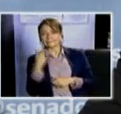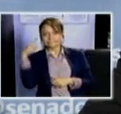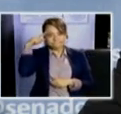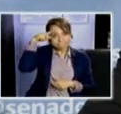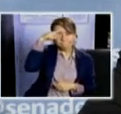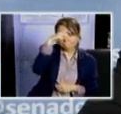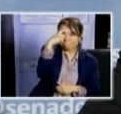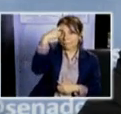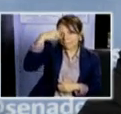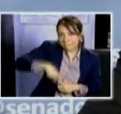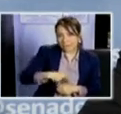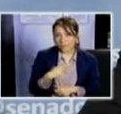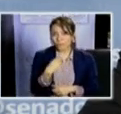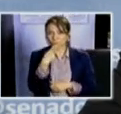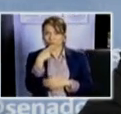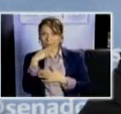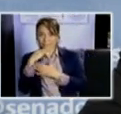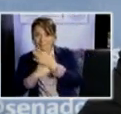producir